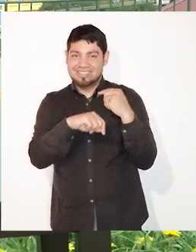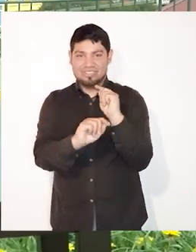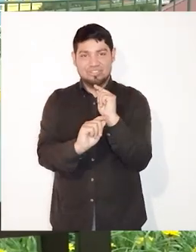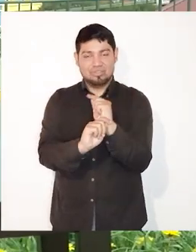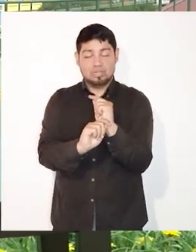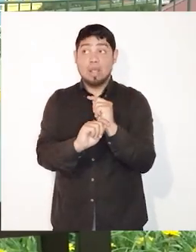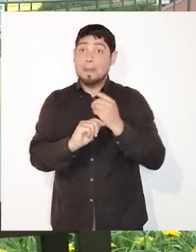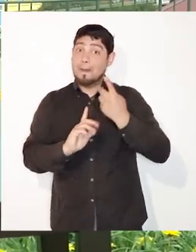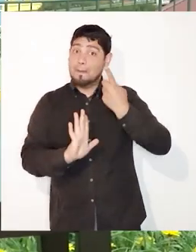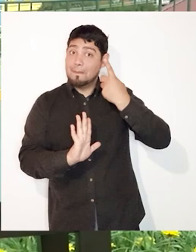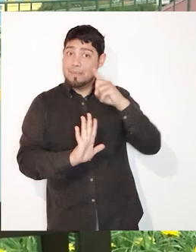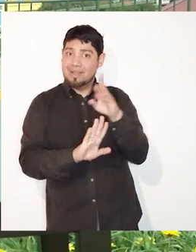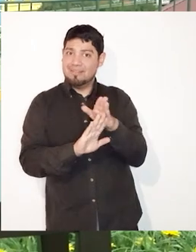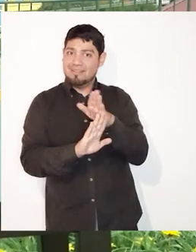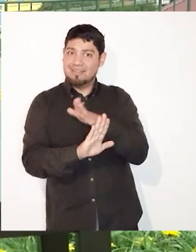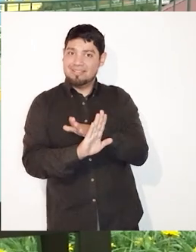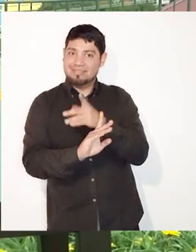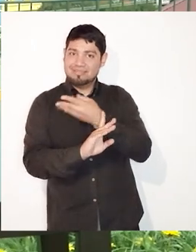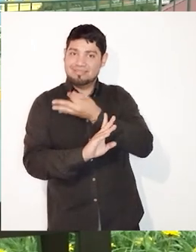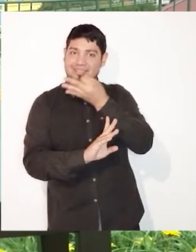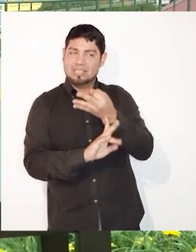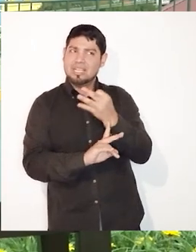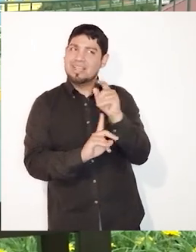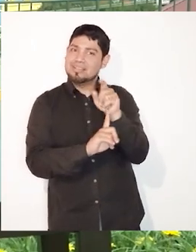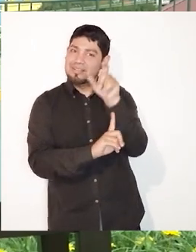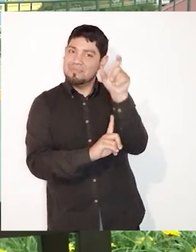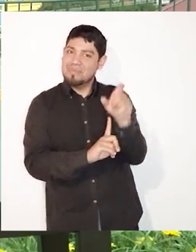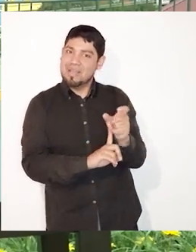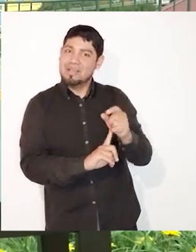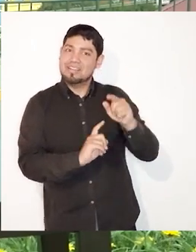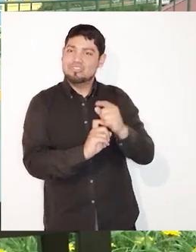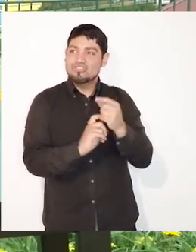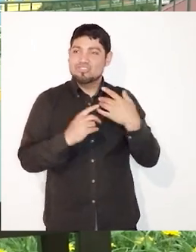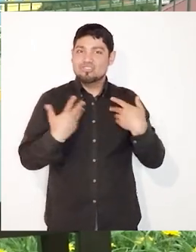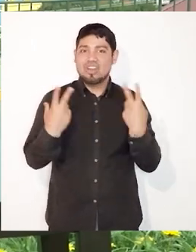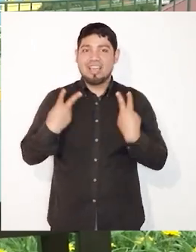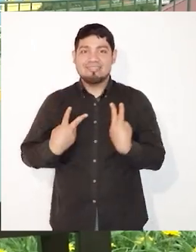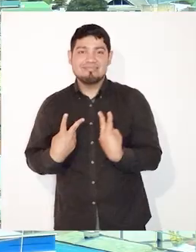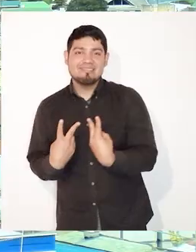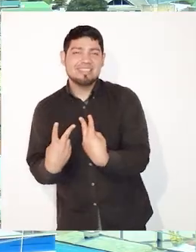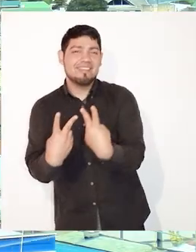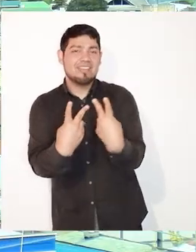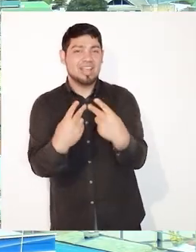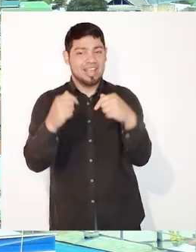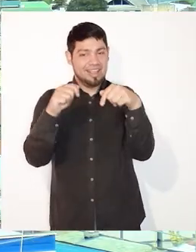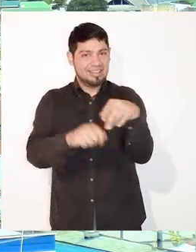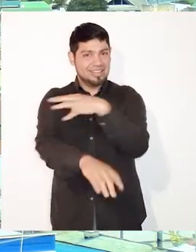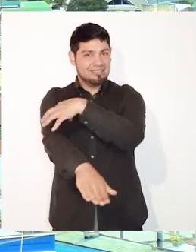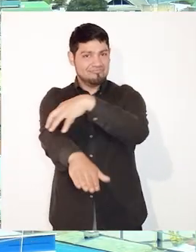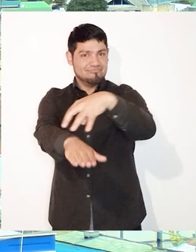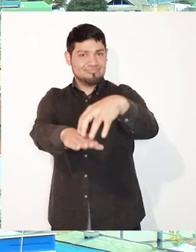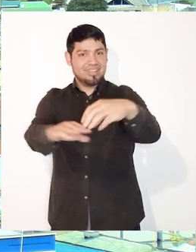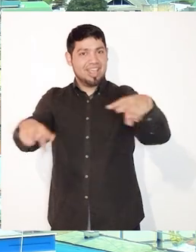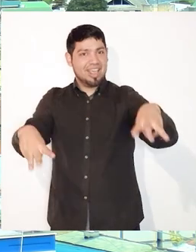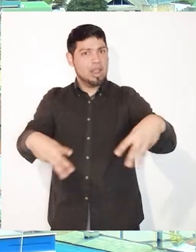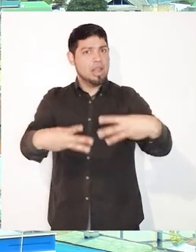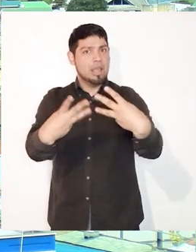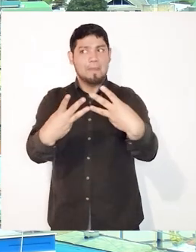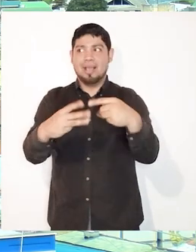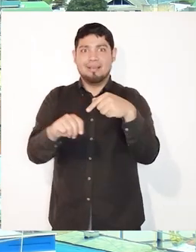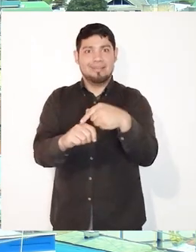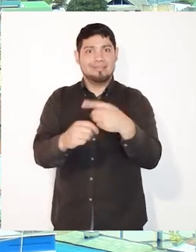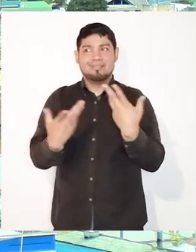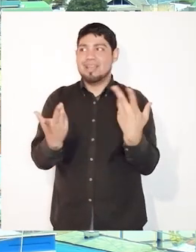los grandes autores, esos autores de aventura, porque Magallanes es una aventura. Magallanes, a la vuelta de la esquina,